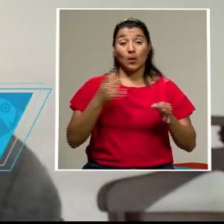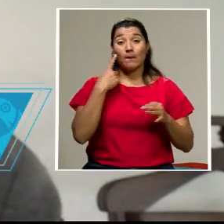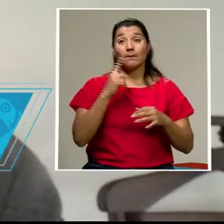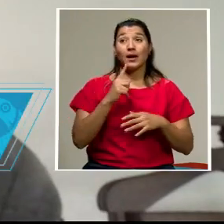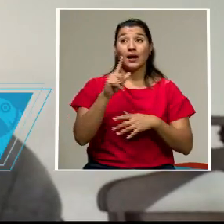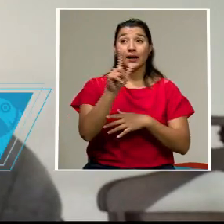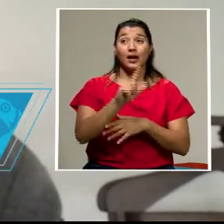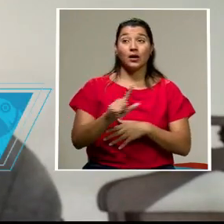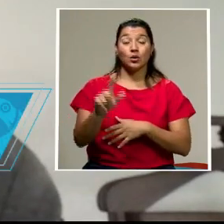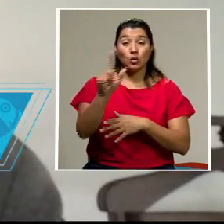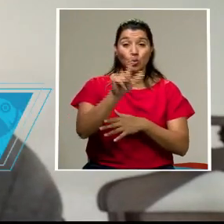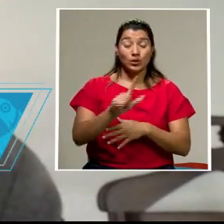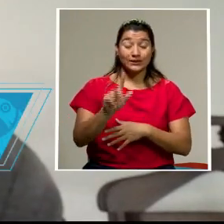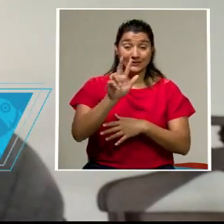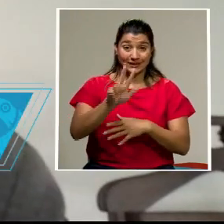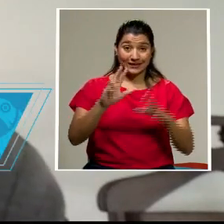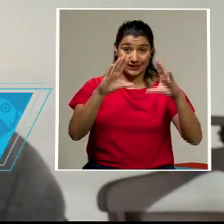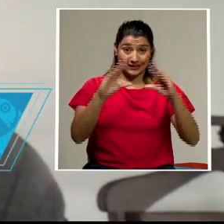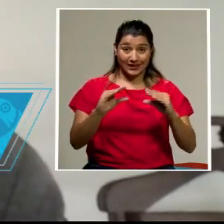tarde a doña Linet Saborío.